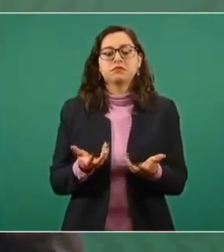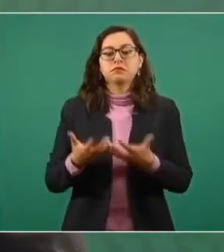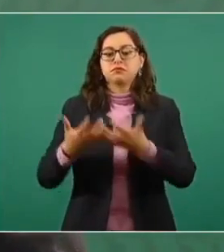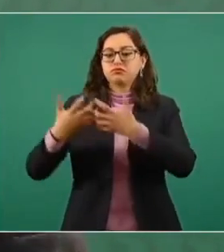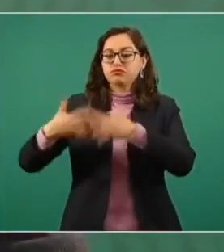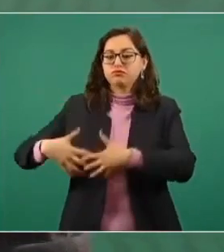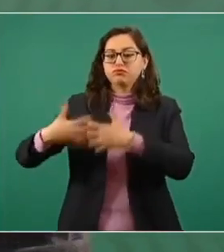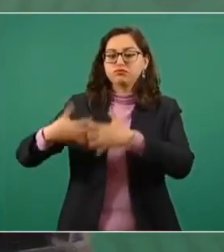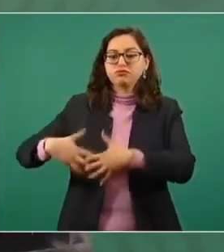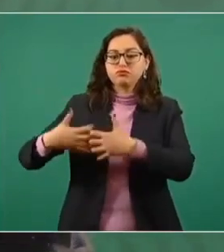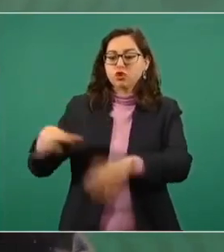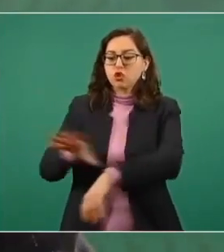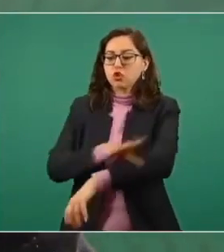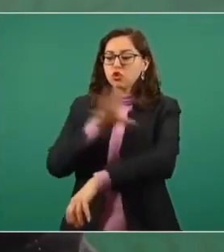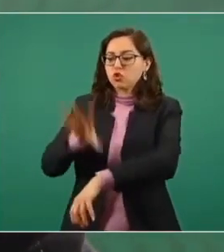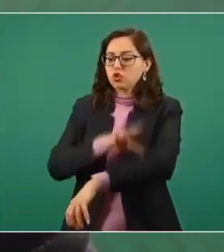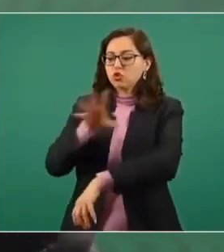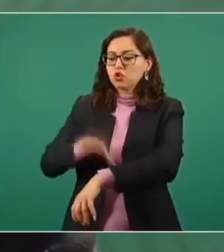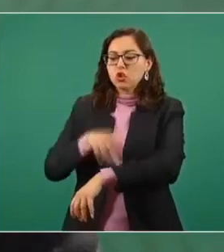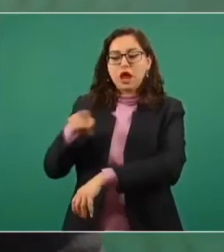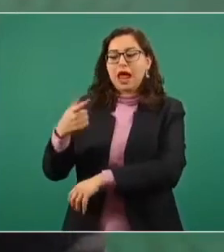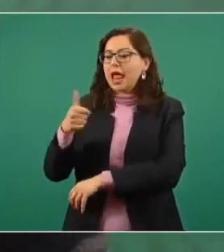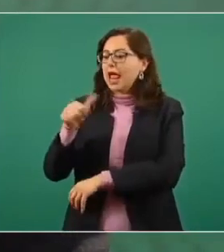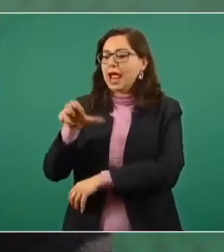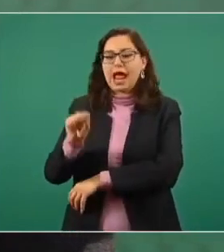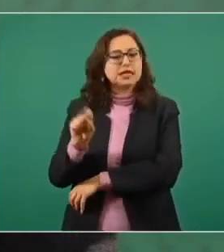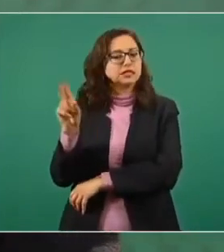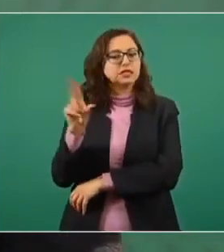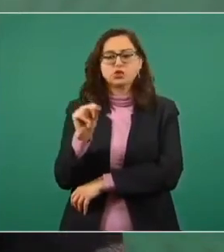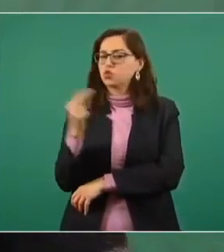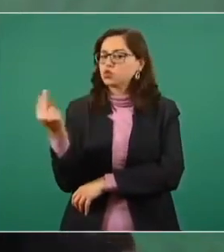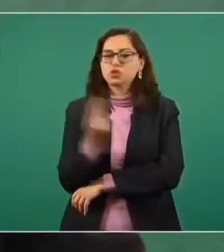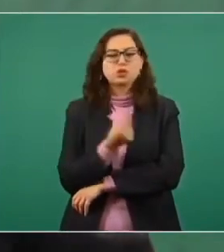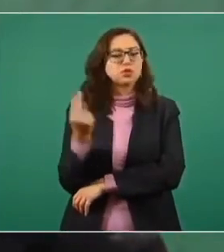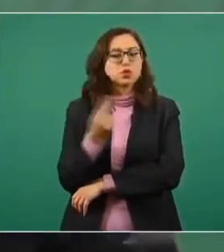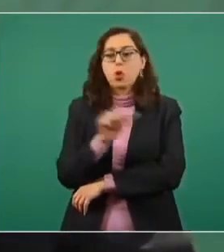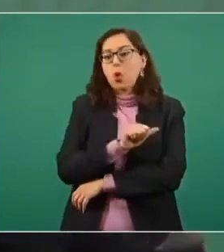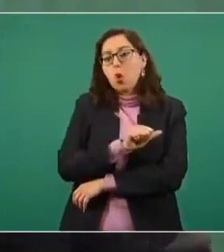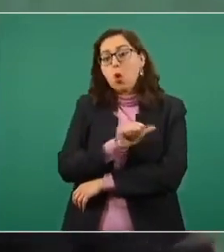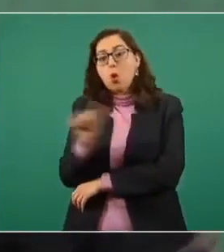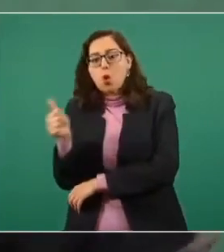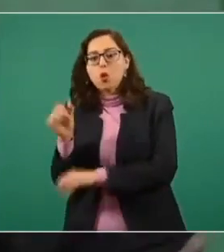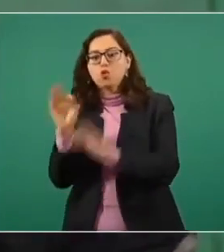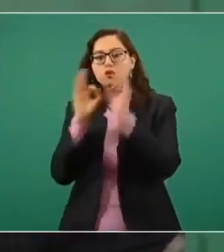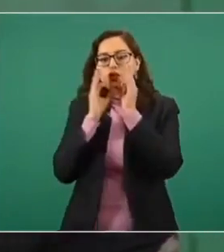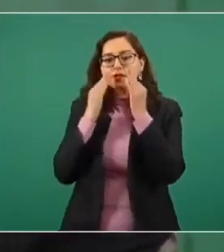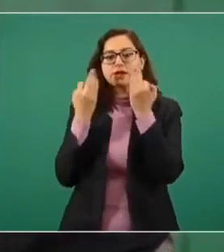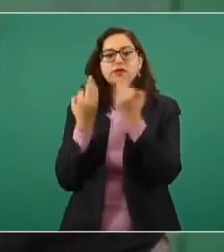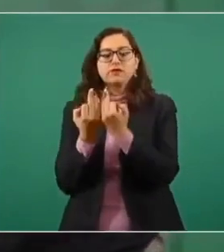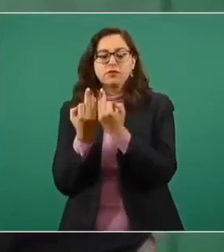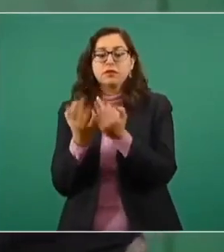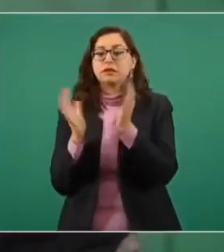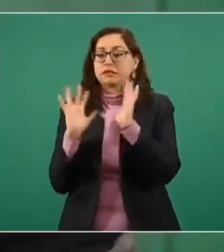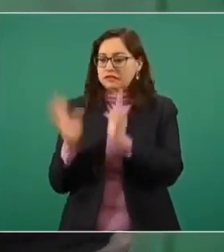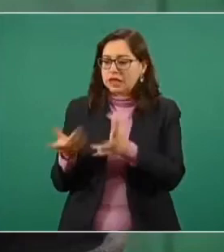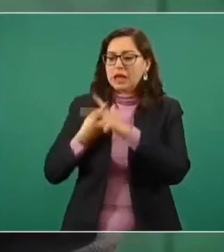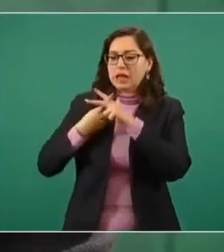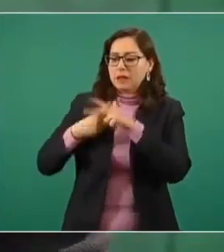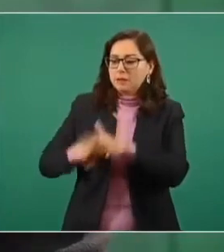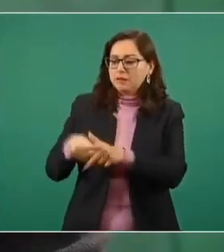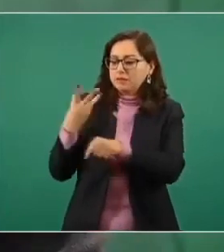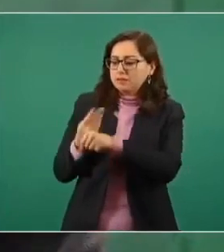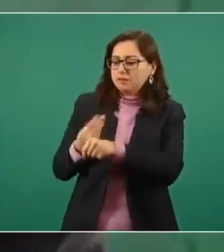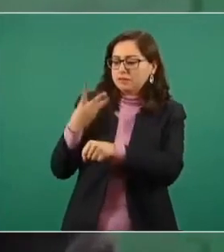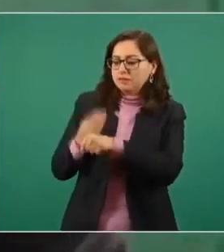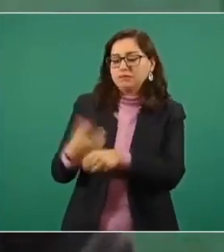que no requieren gas, estamos echando a andar a plantas